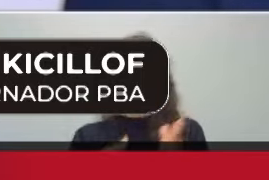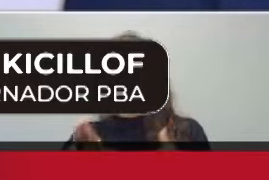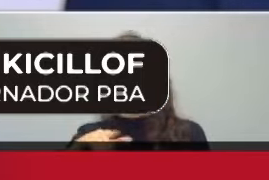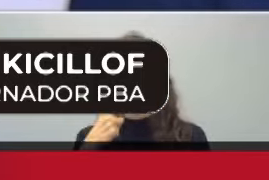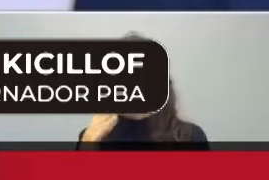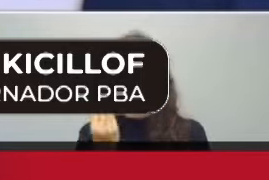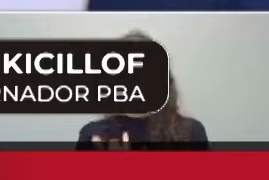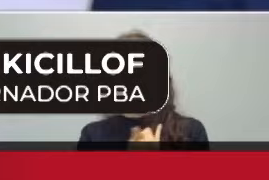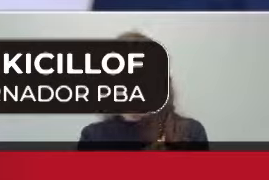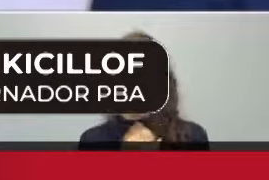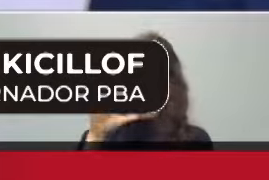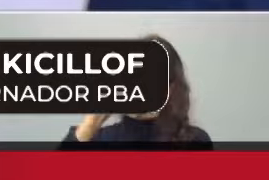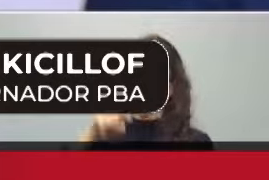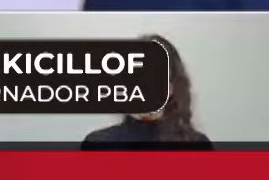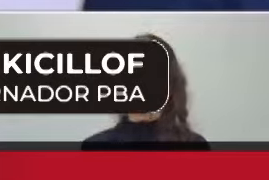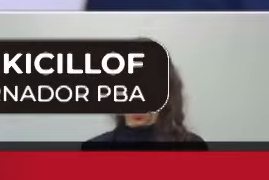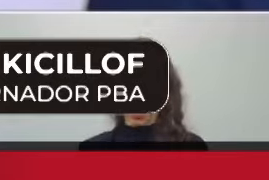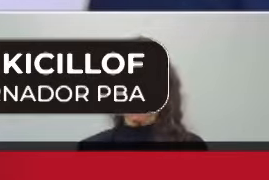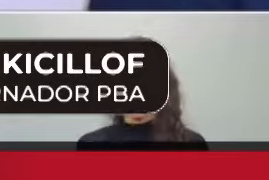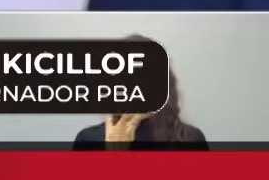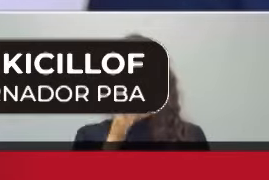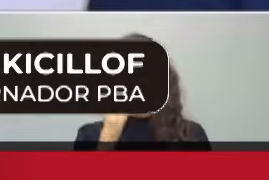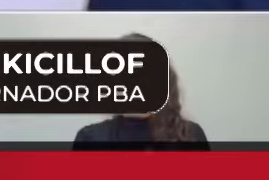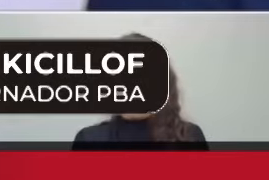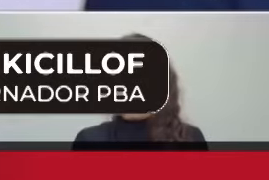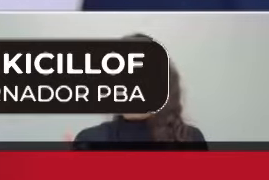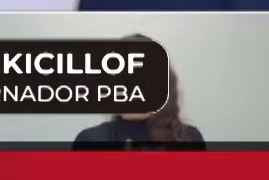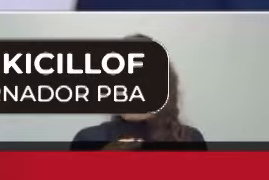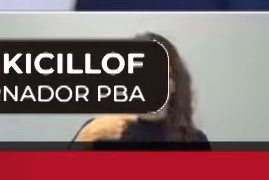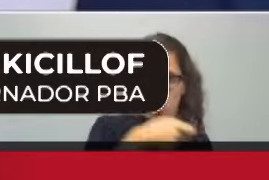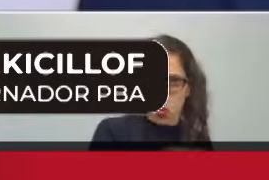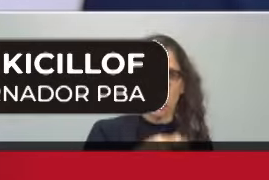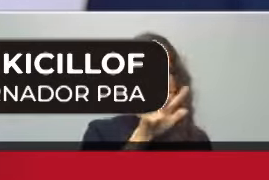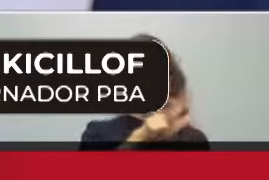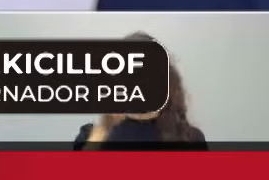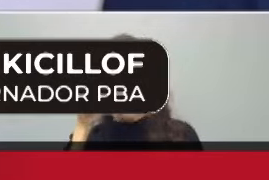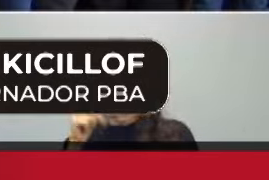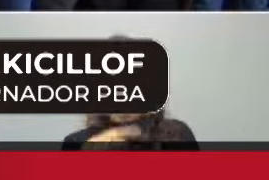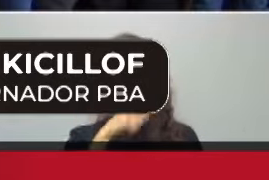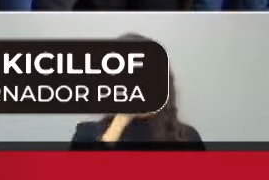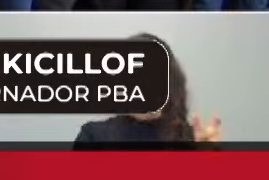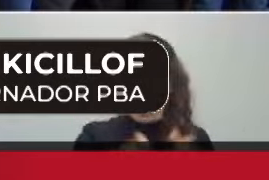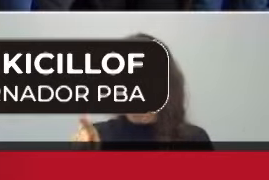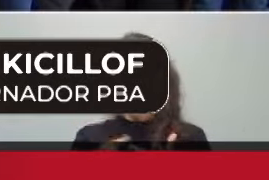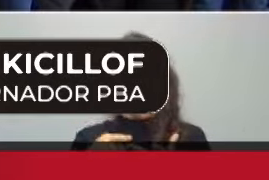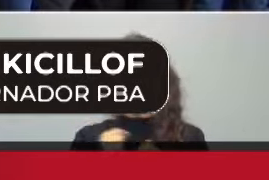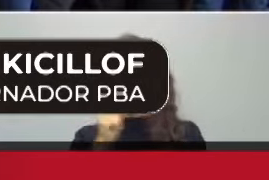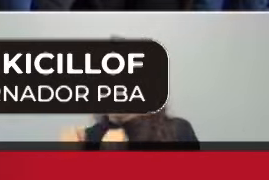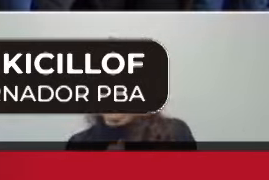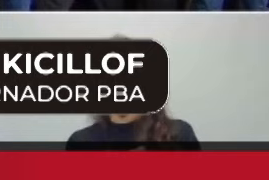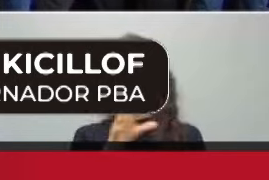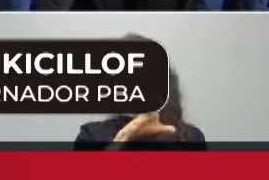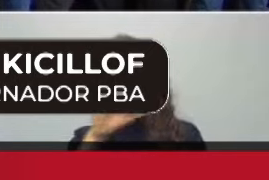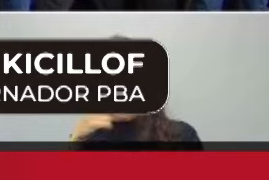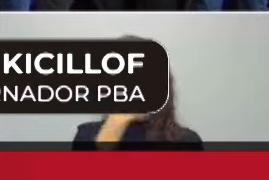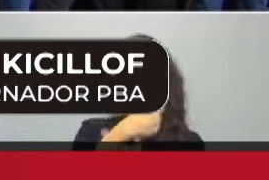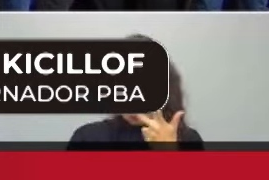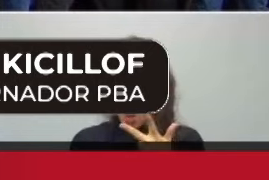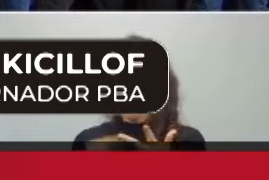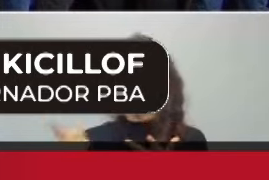Aires. Repito, 40% del producto, 38% de la población, 50% de la industria, recibimos el